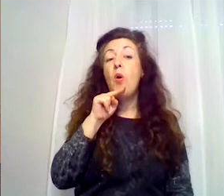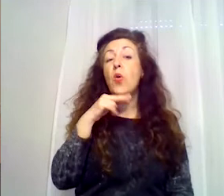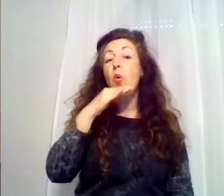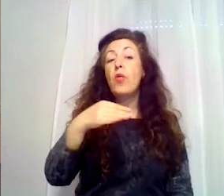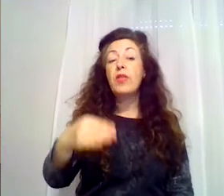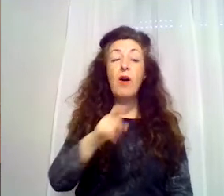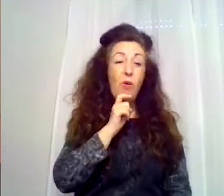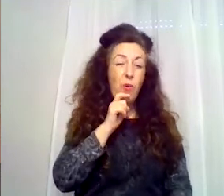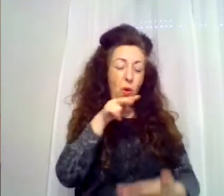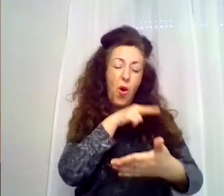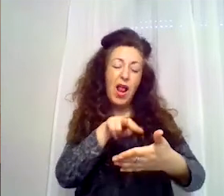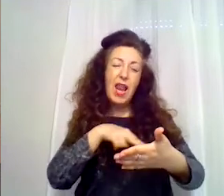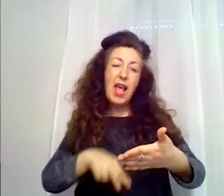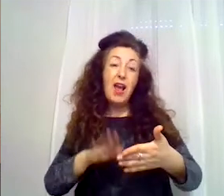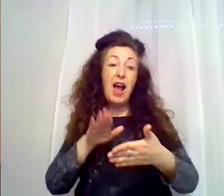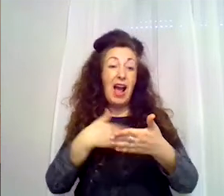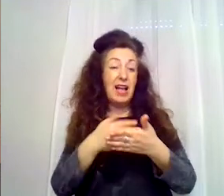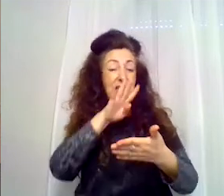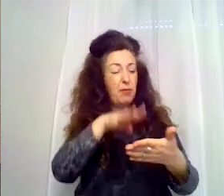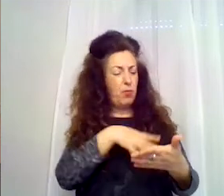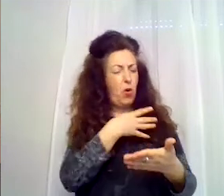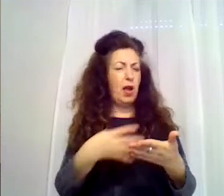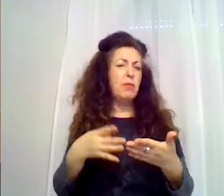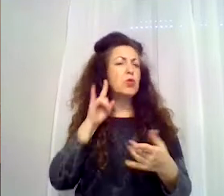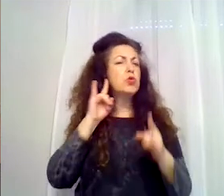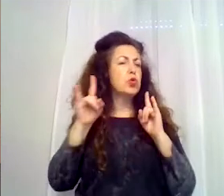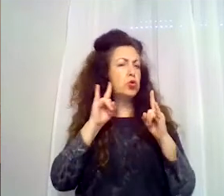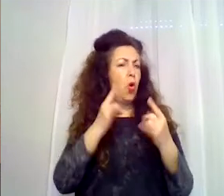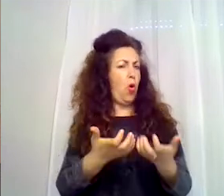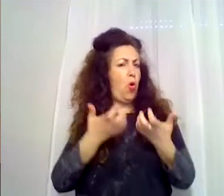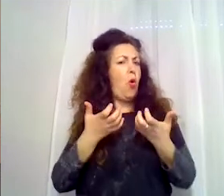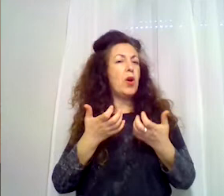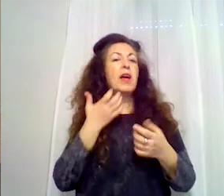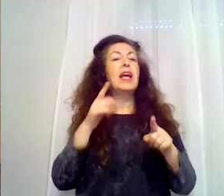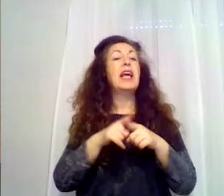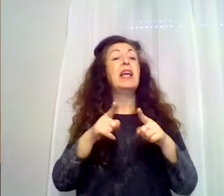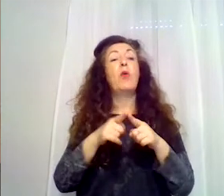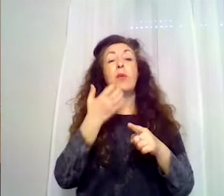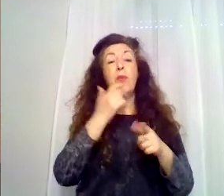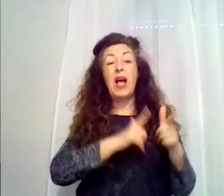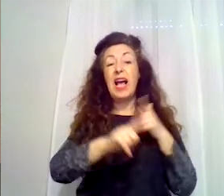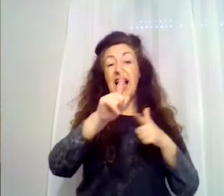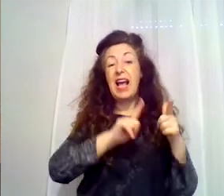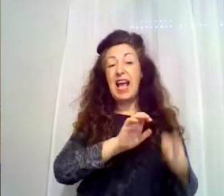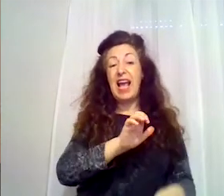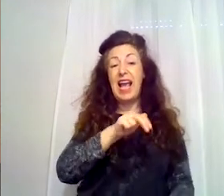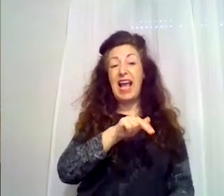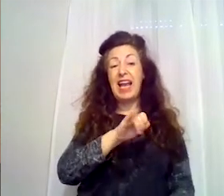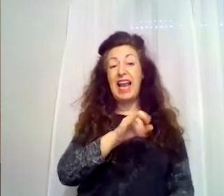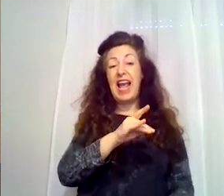algo a lo que realmente no se pueden acercar, porque todas las lenguas europeas funcionan con